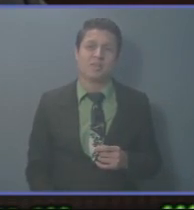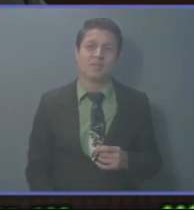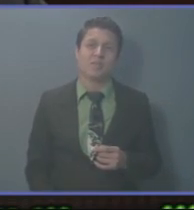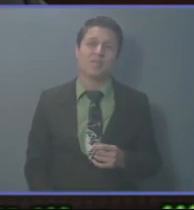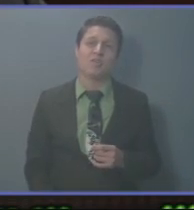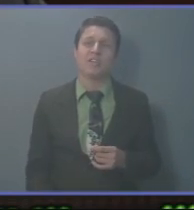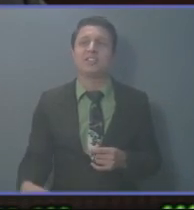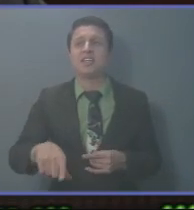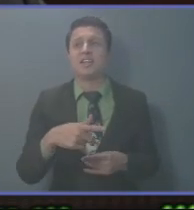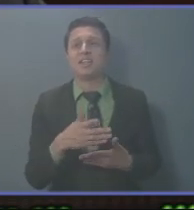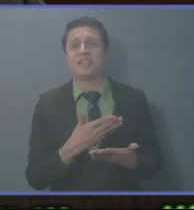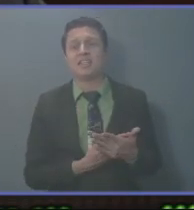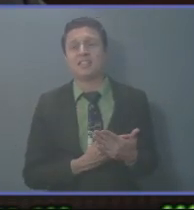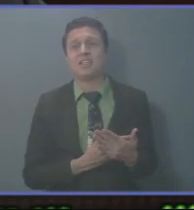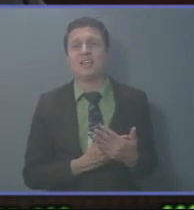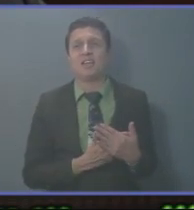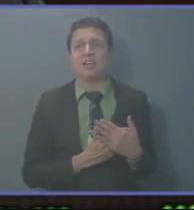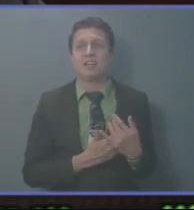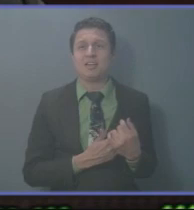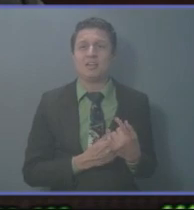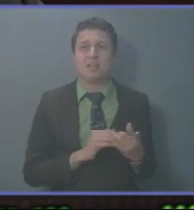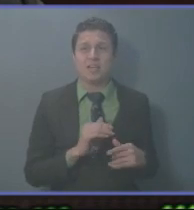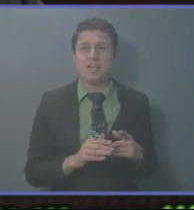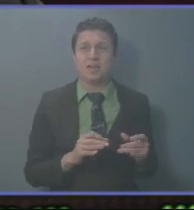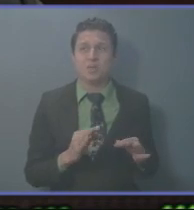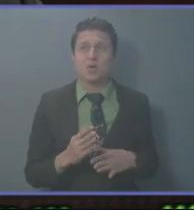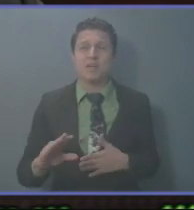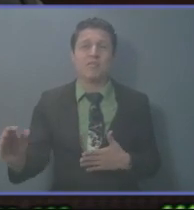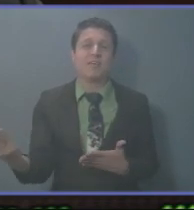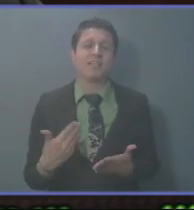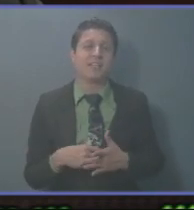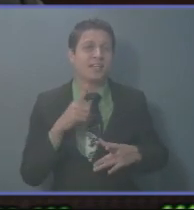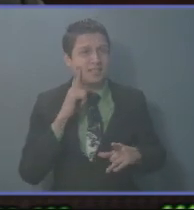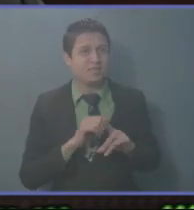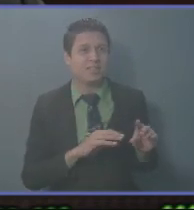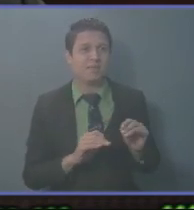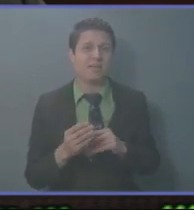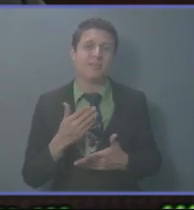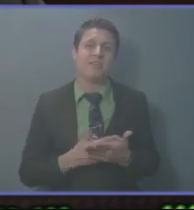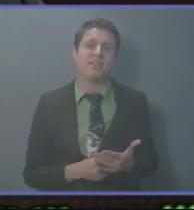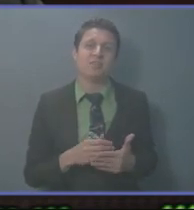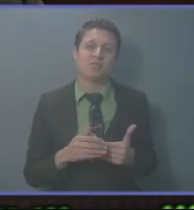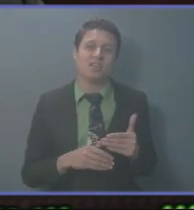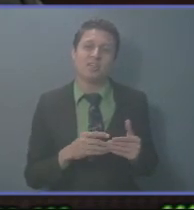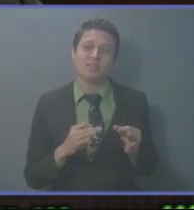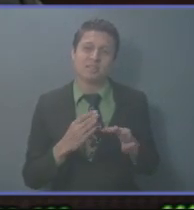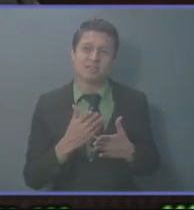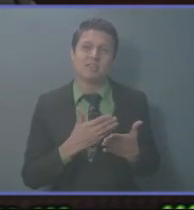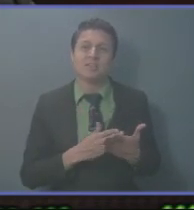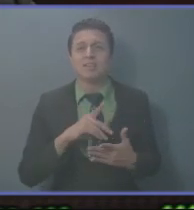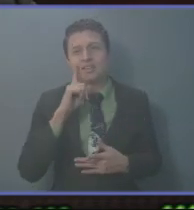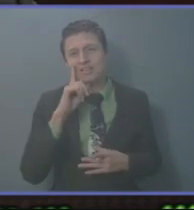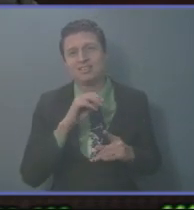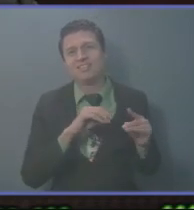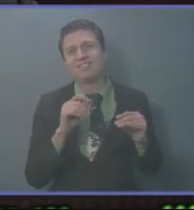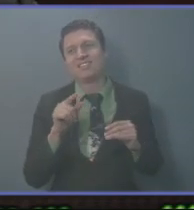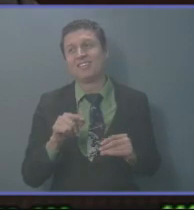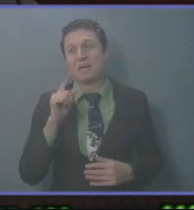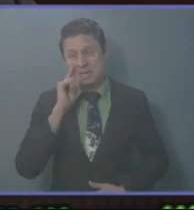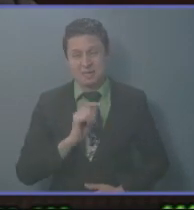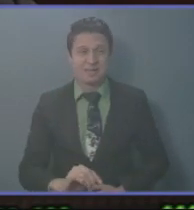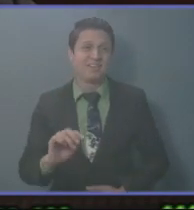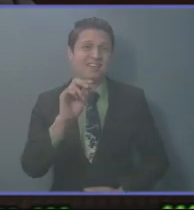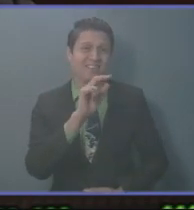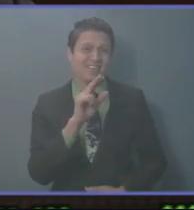institución en cuanto a la captación de algunas fuentes de fondos y el otorgamiento de crédito. 3. Que